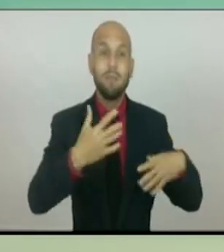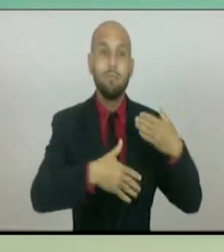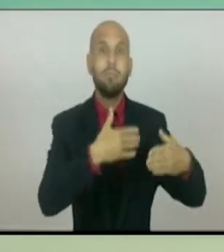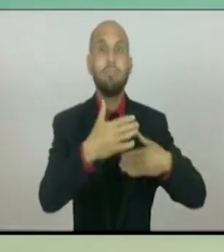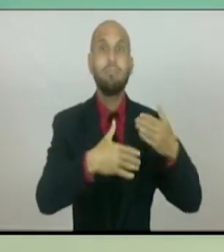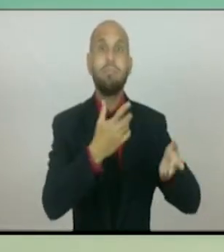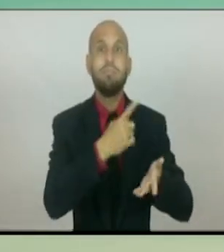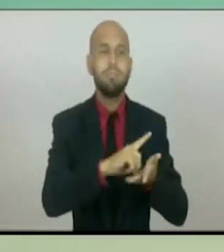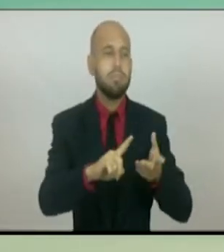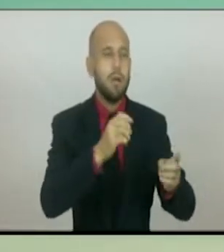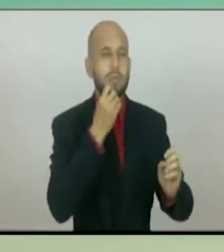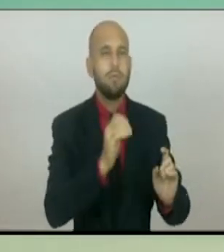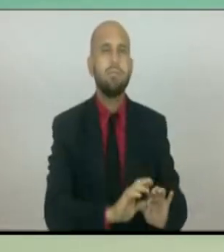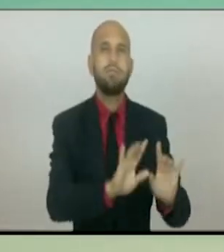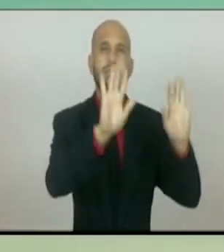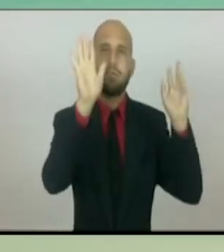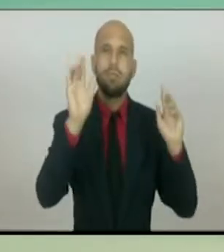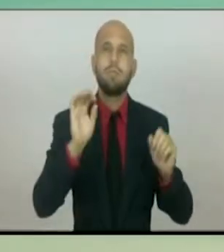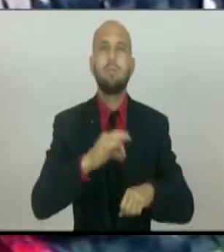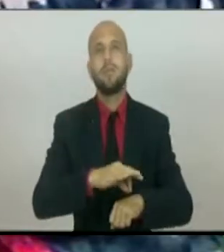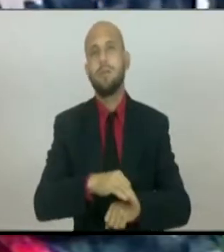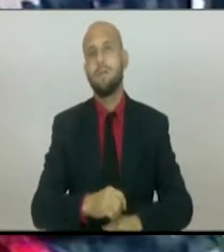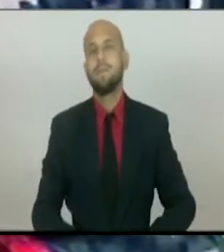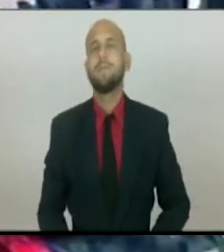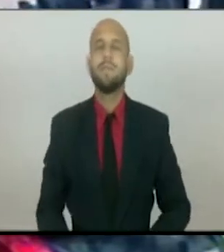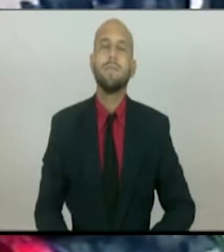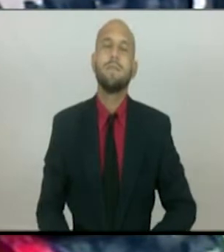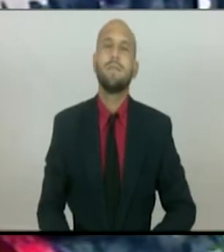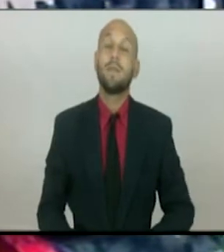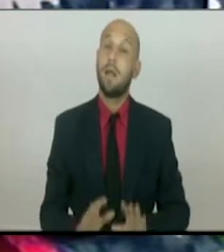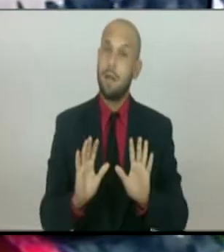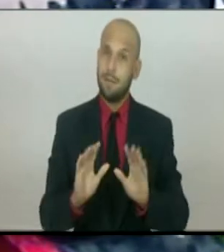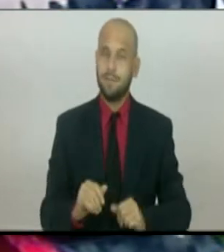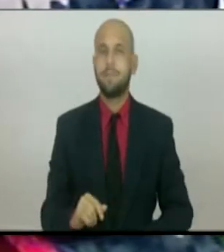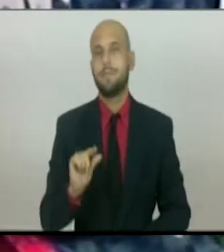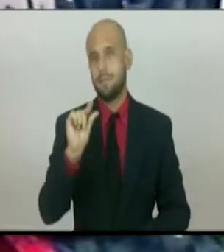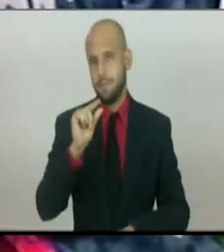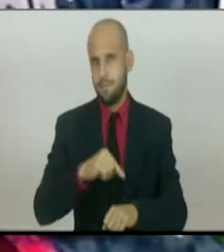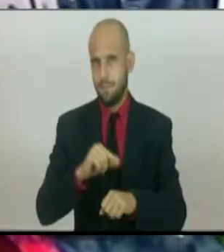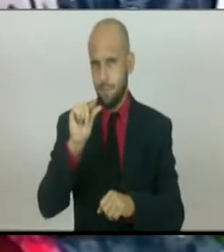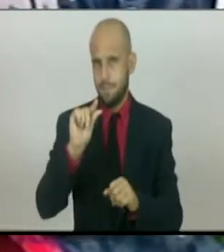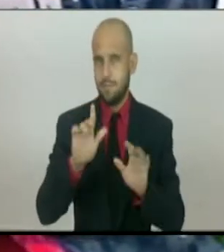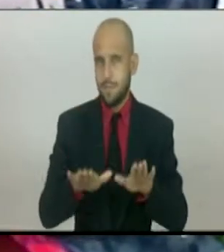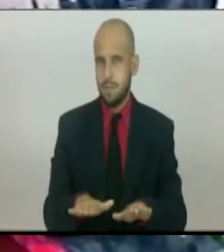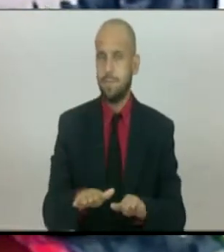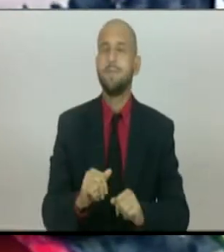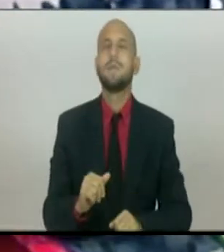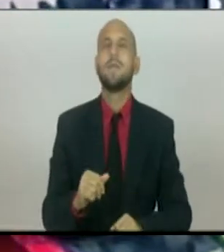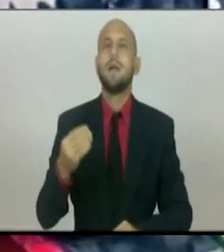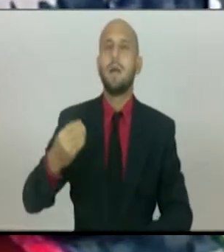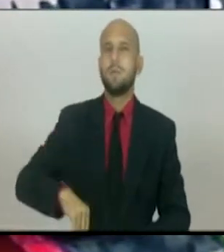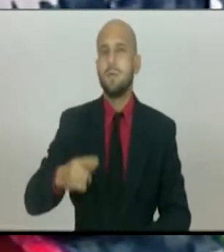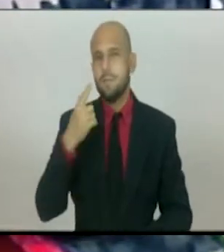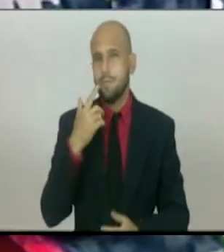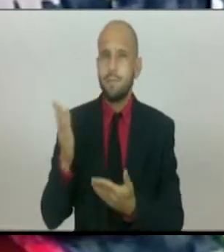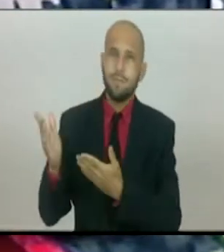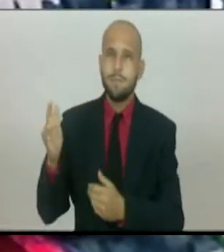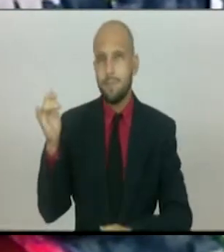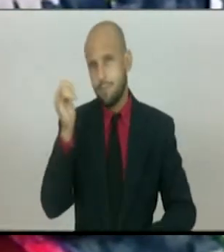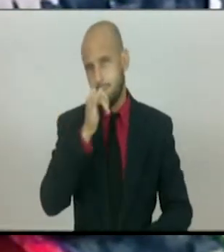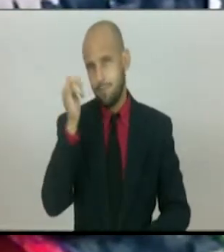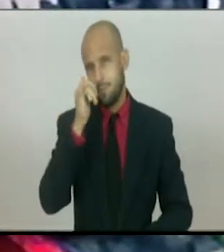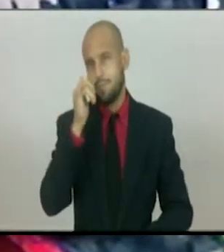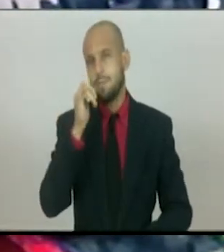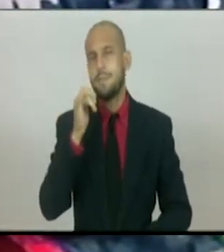de año y todo el inicio de este año. Le propongo hacer una pausa solo en el diálogo para disfrutar de un material que nos